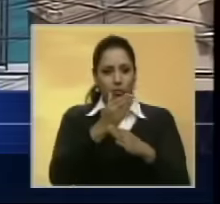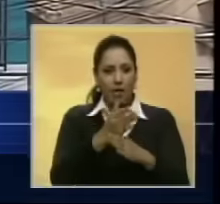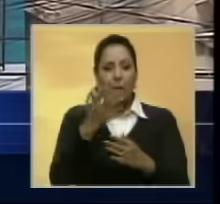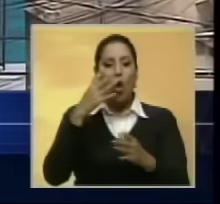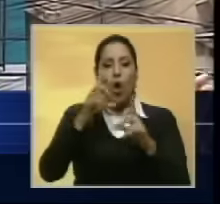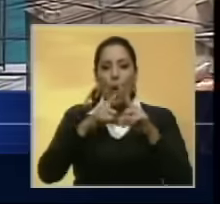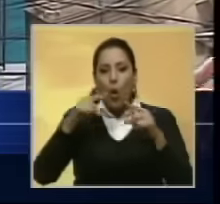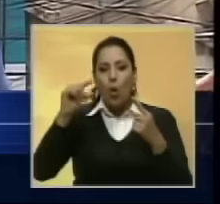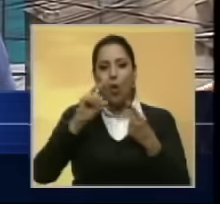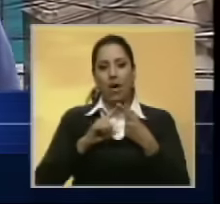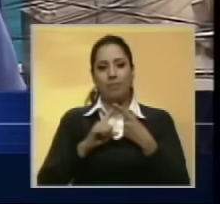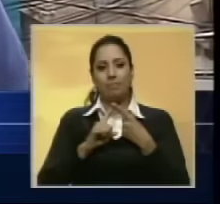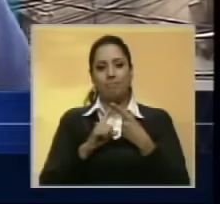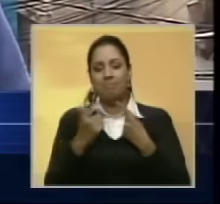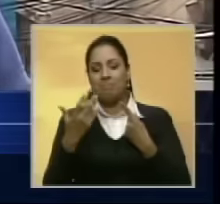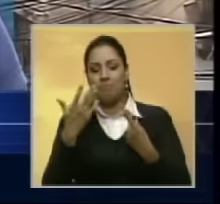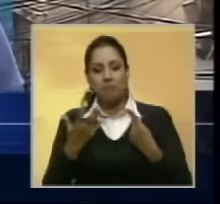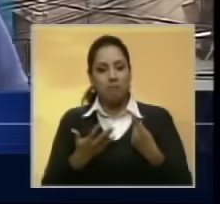soja,